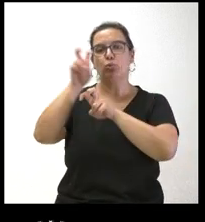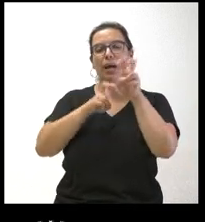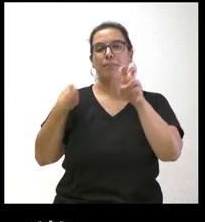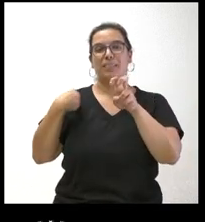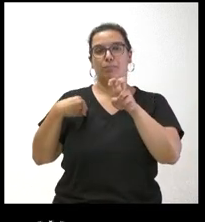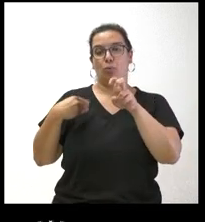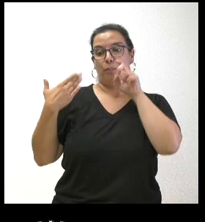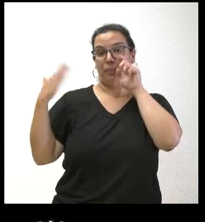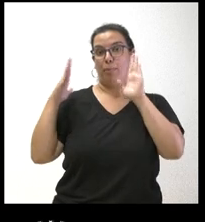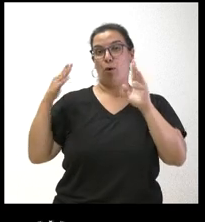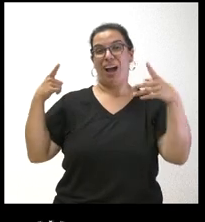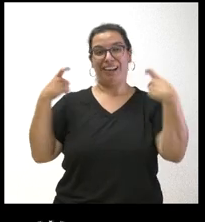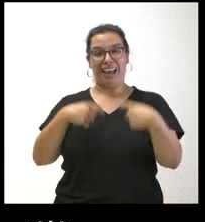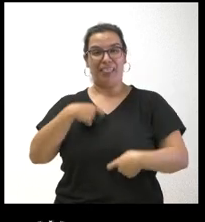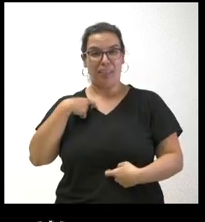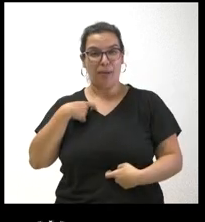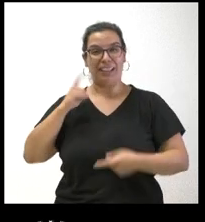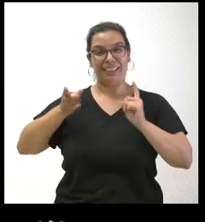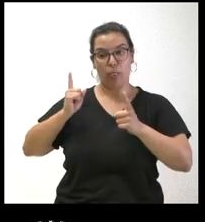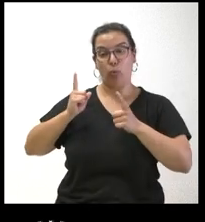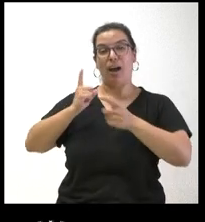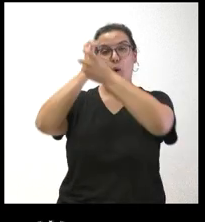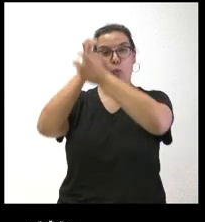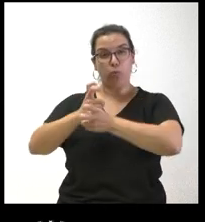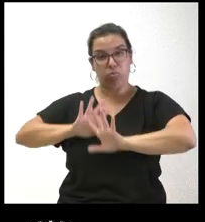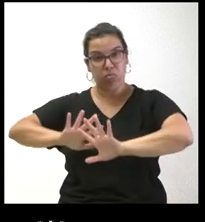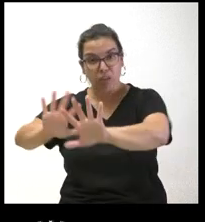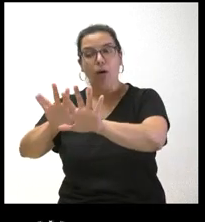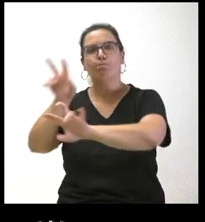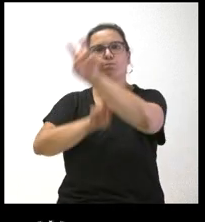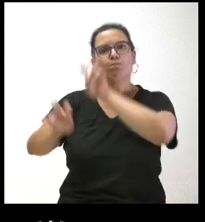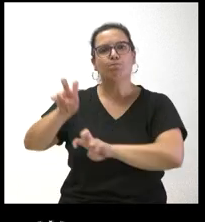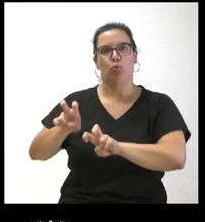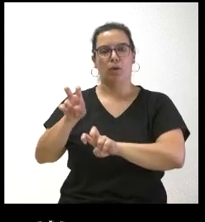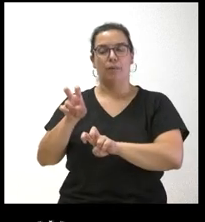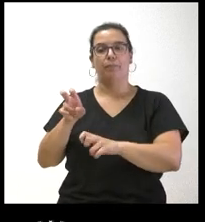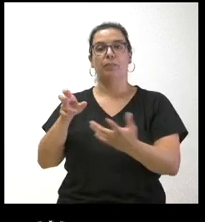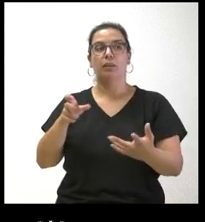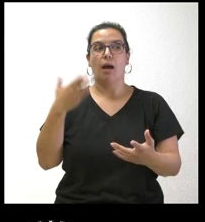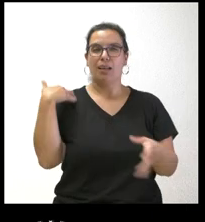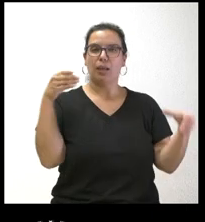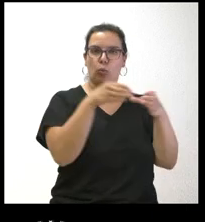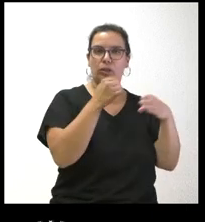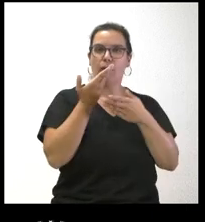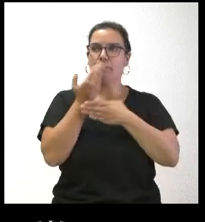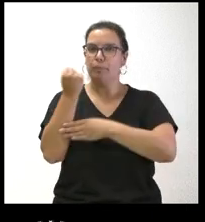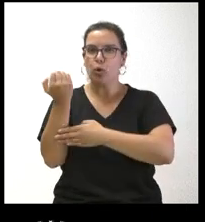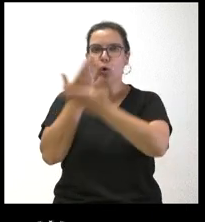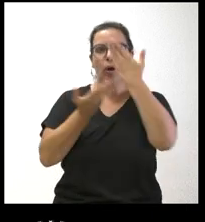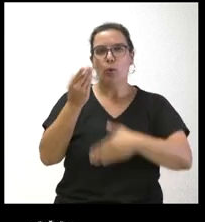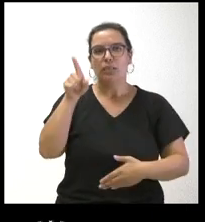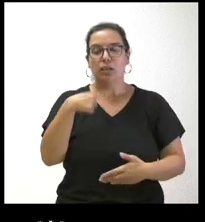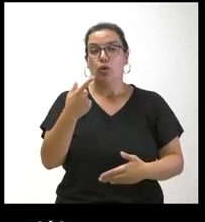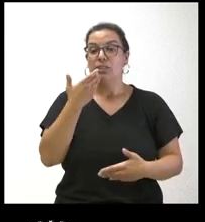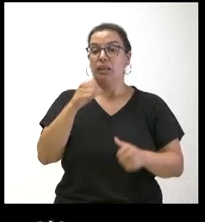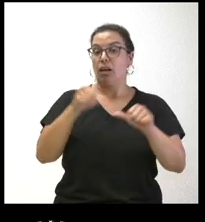quería preguntarle si la junta en algún momento ha participado económicamente en esta cátedra y si no lo ha hecho pues como como valora